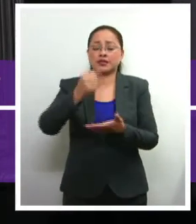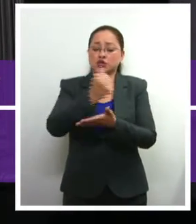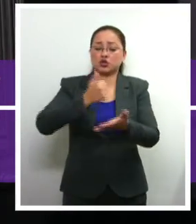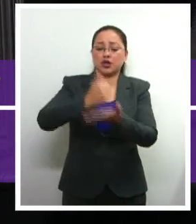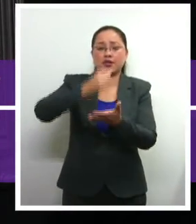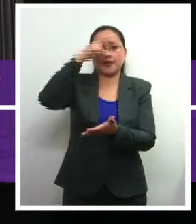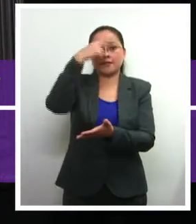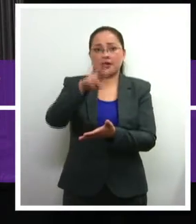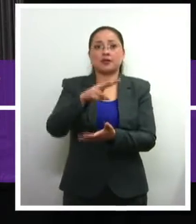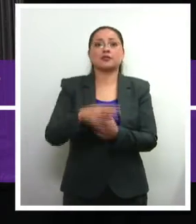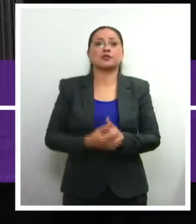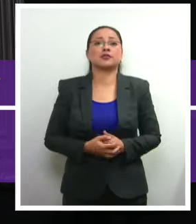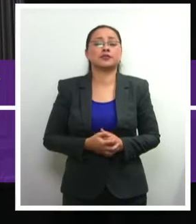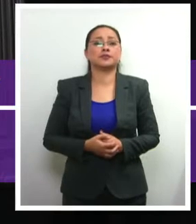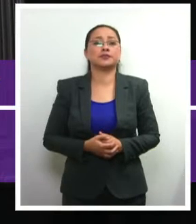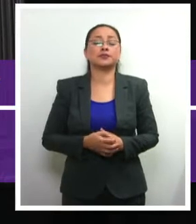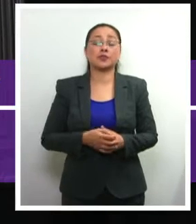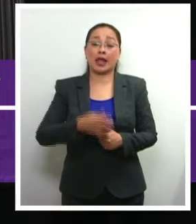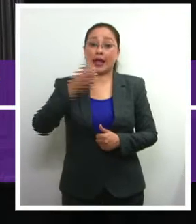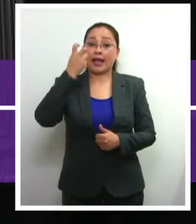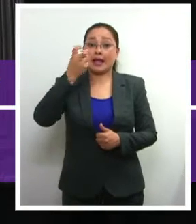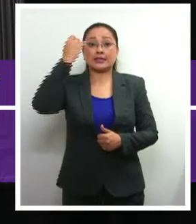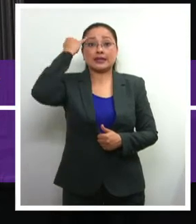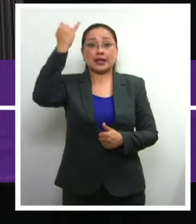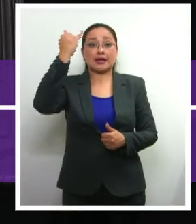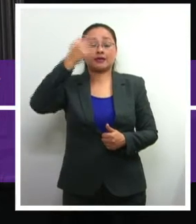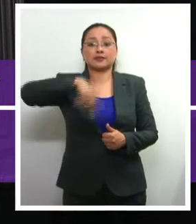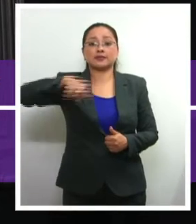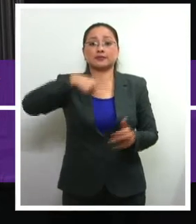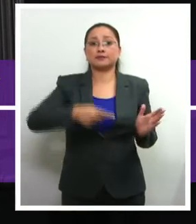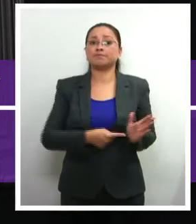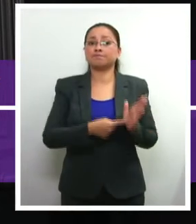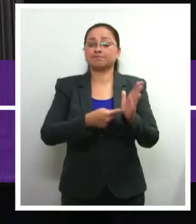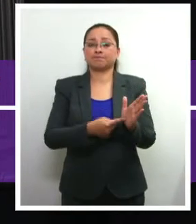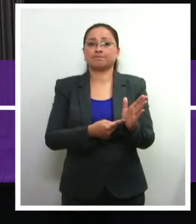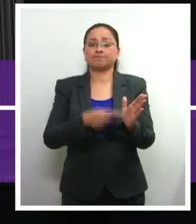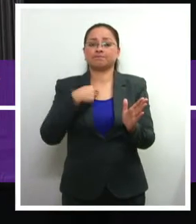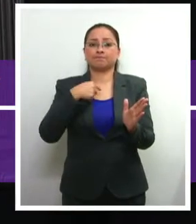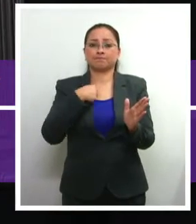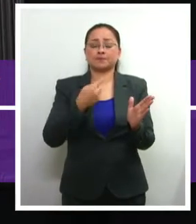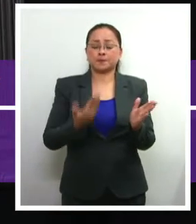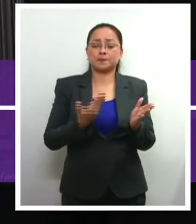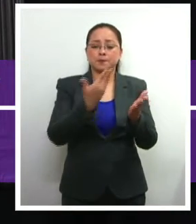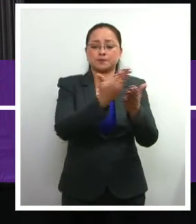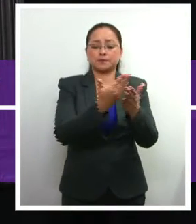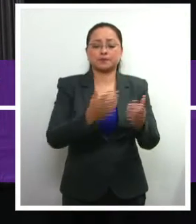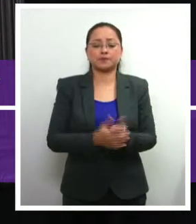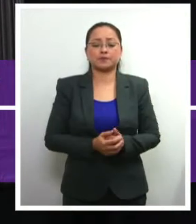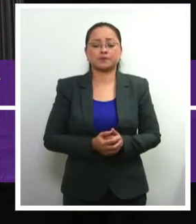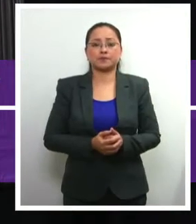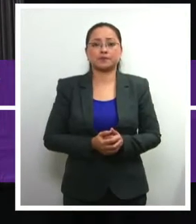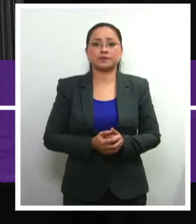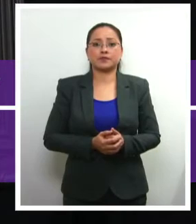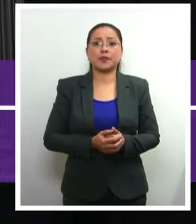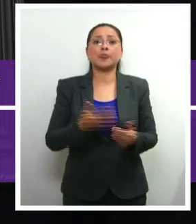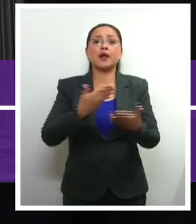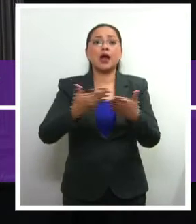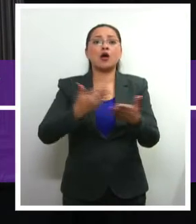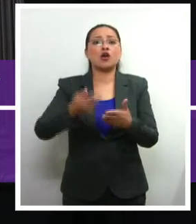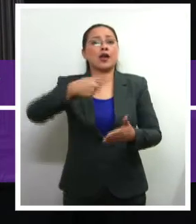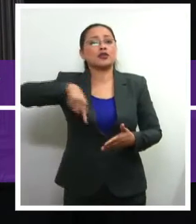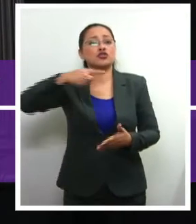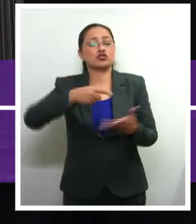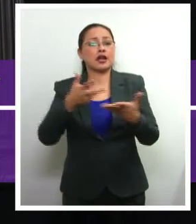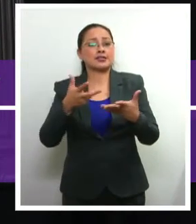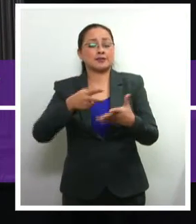México. Y precisamente con esa motivación estoy planteando que este ejercicio que vamos a hacer en la